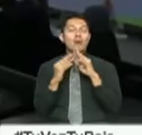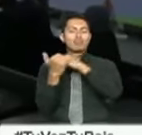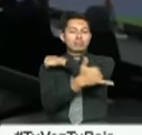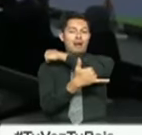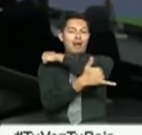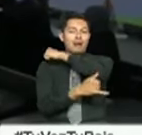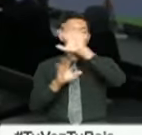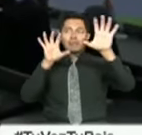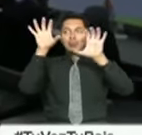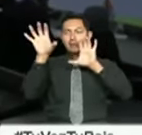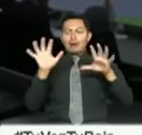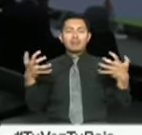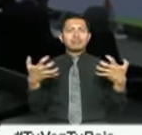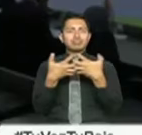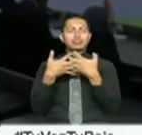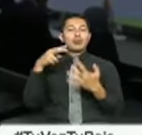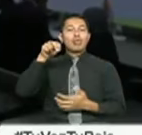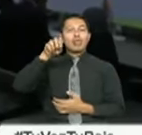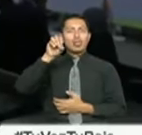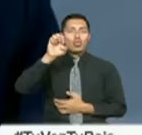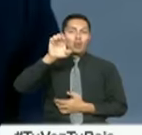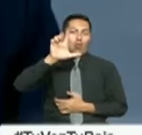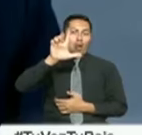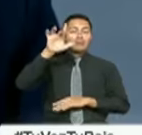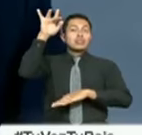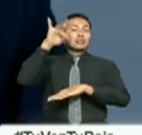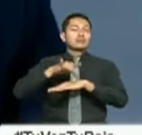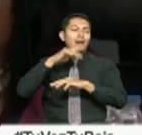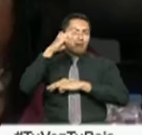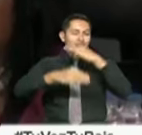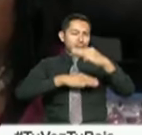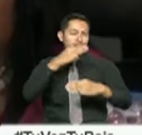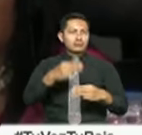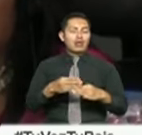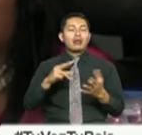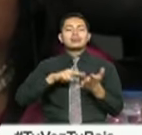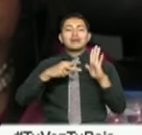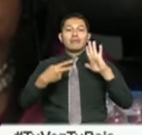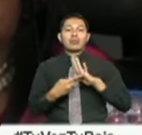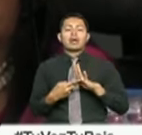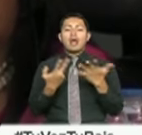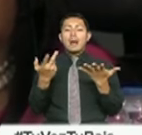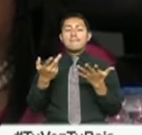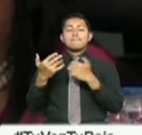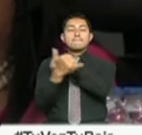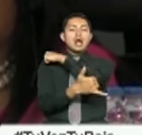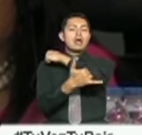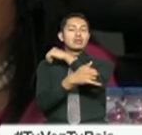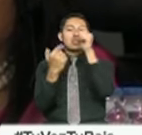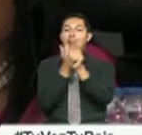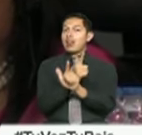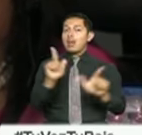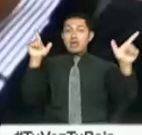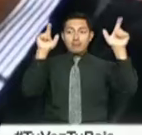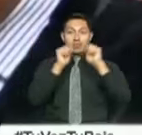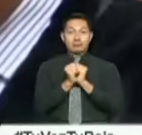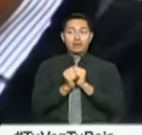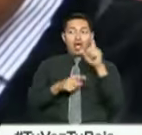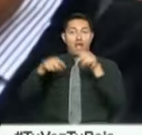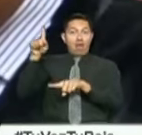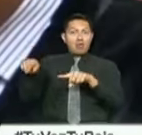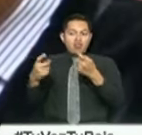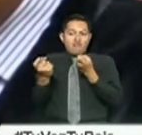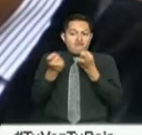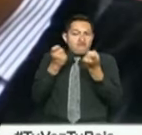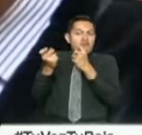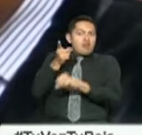MNOAL. Esta cita multinacional reafirmará el carácter de los pueblos libres que rechazan las acciones del colonialismo. Que algunos de